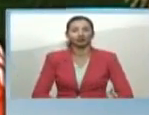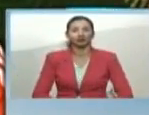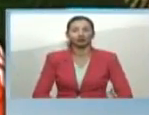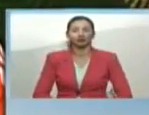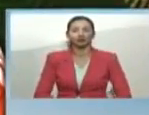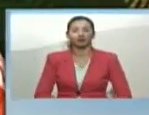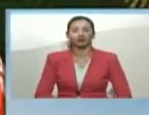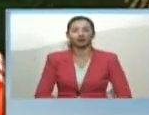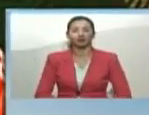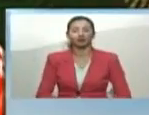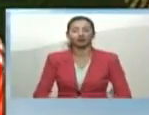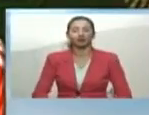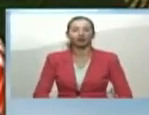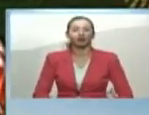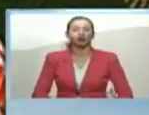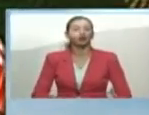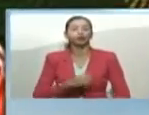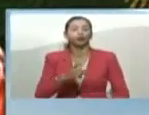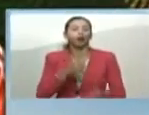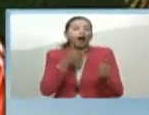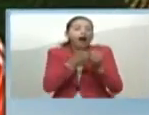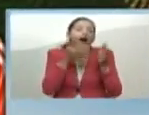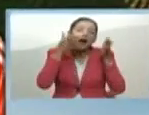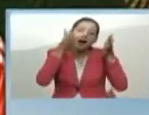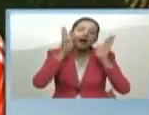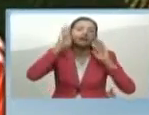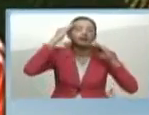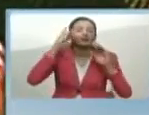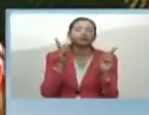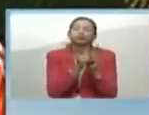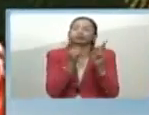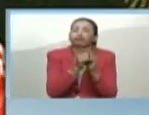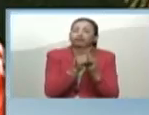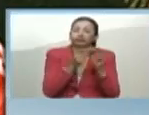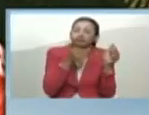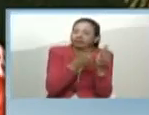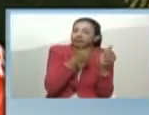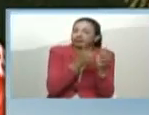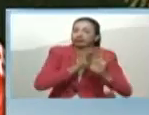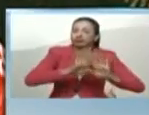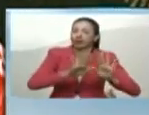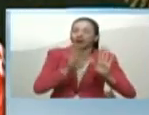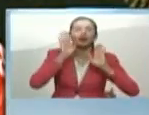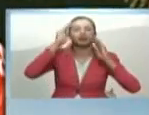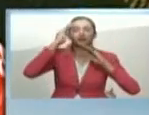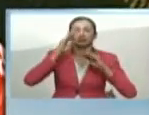asistencialismo que hemos caído en asistencialismo por diversas